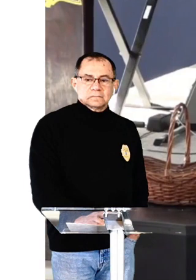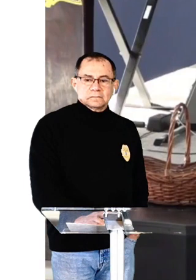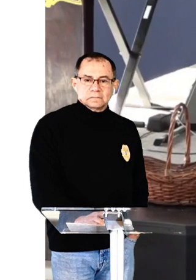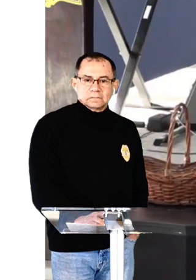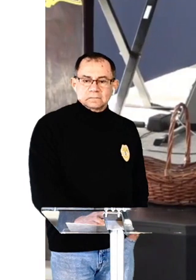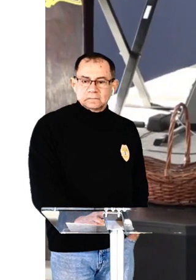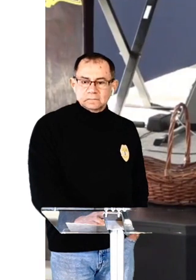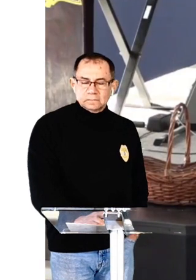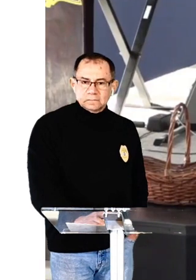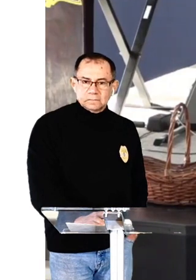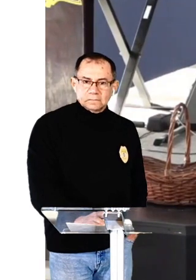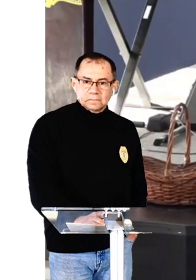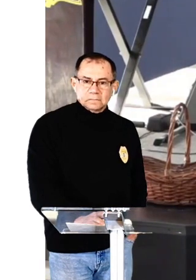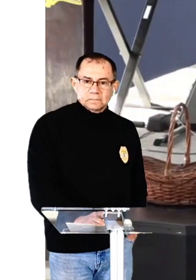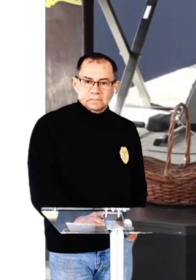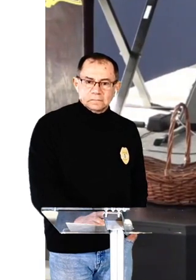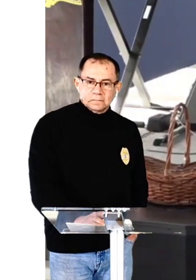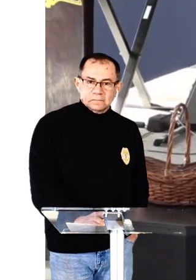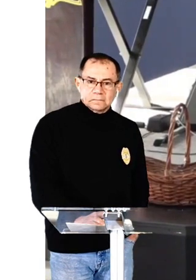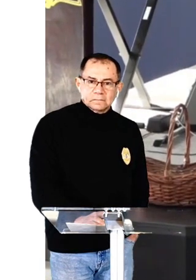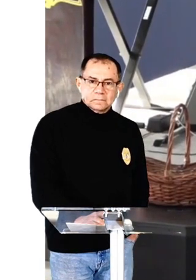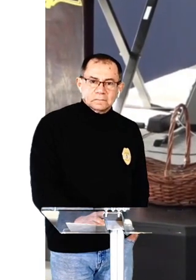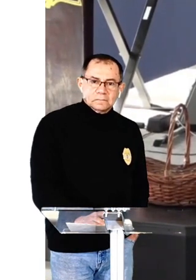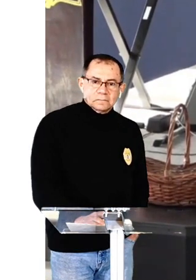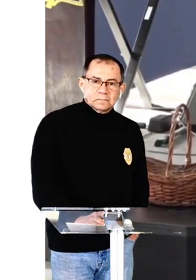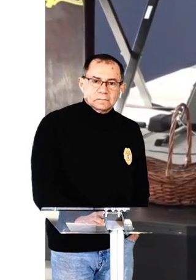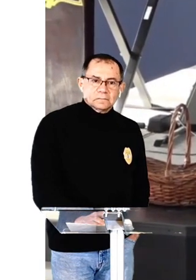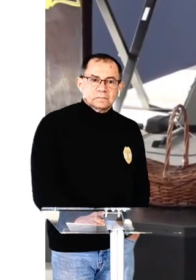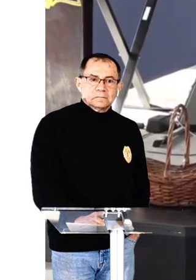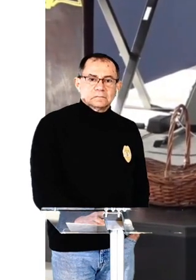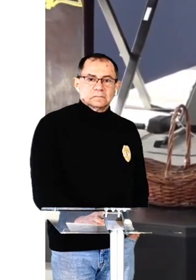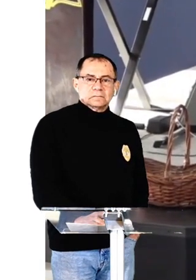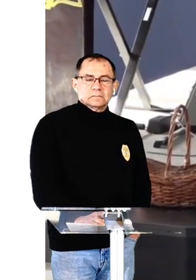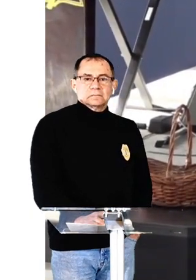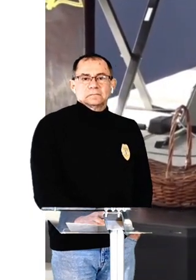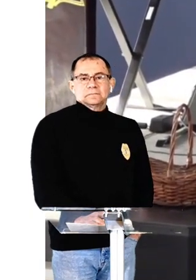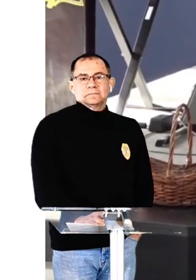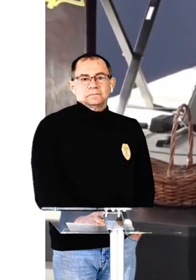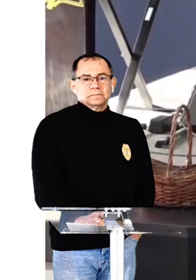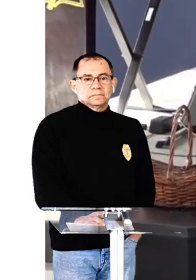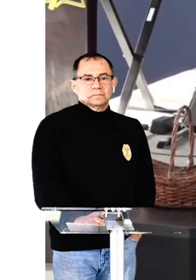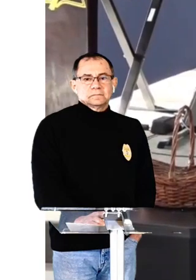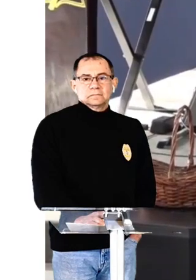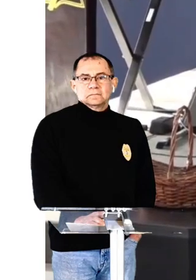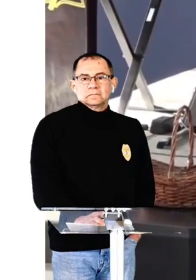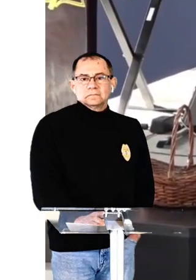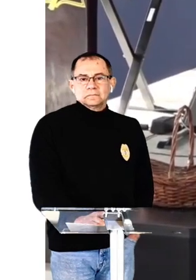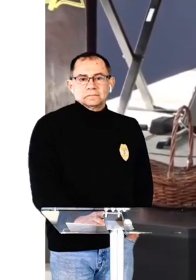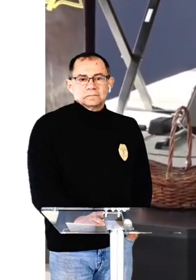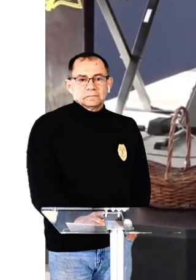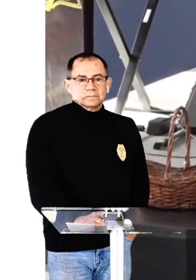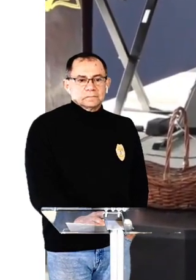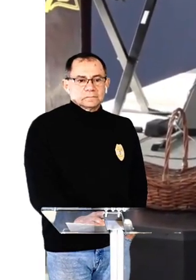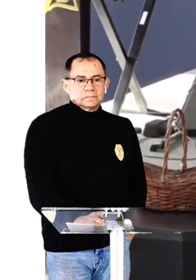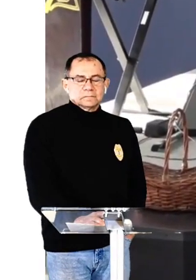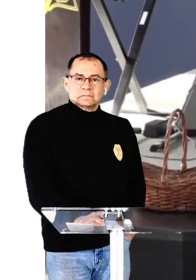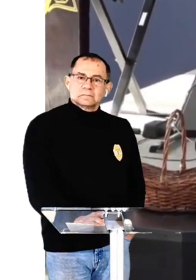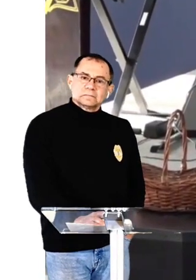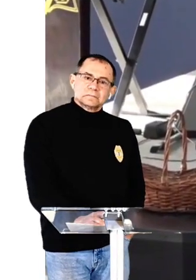Entonces, amados hermanos, es muy importante, tal vez en el tiempo pasado de nosotros que no nos preparábamos, no